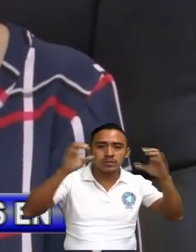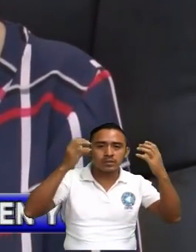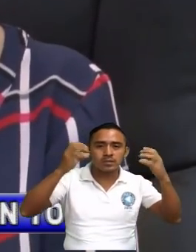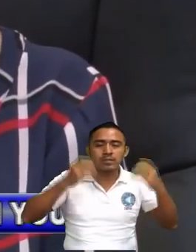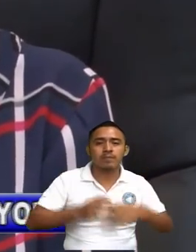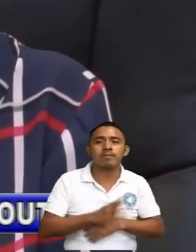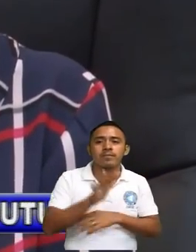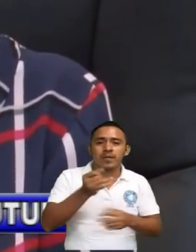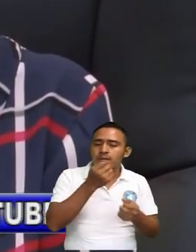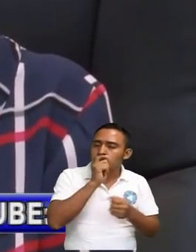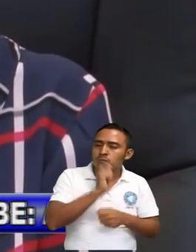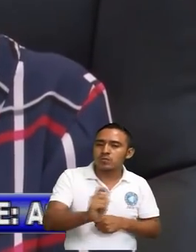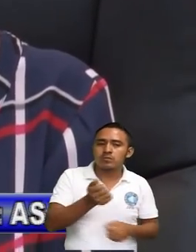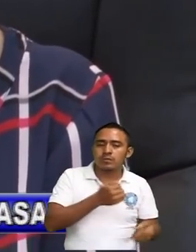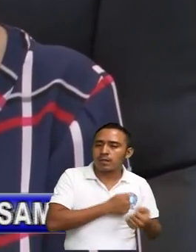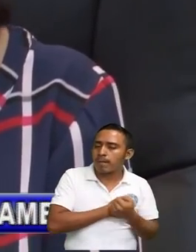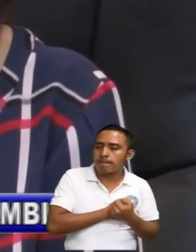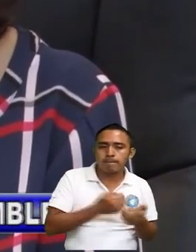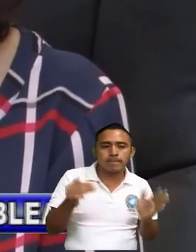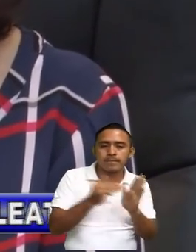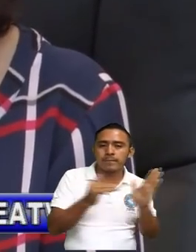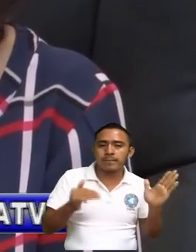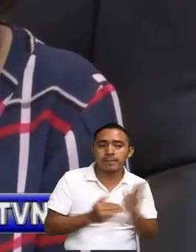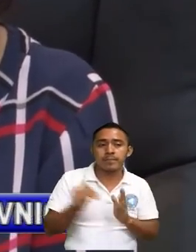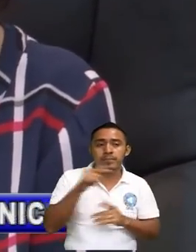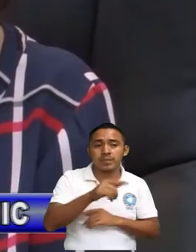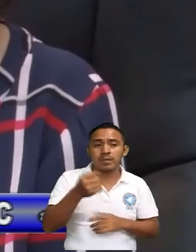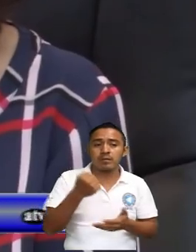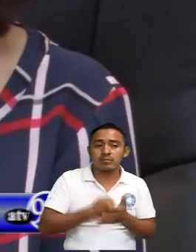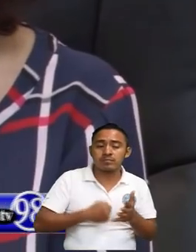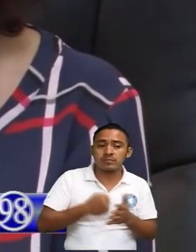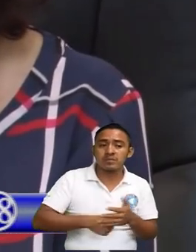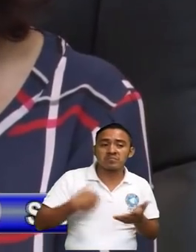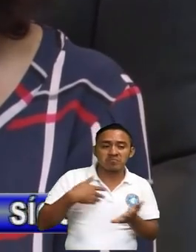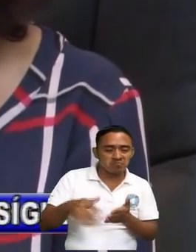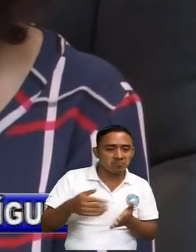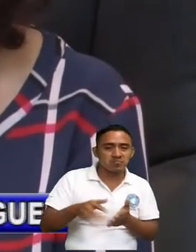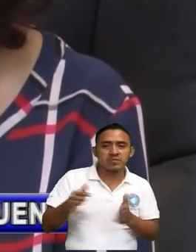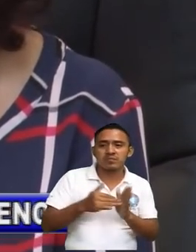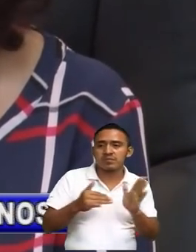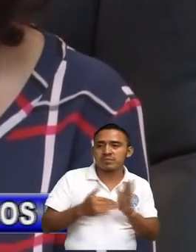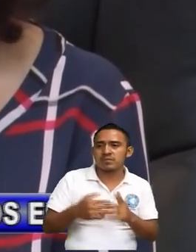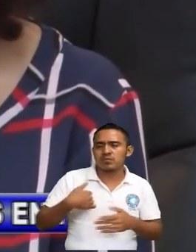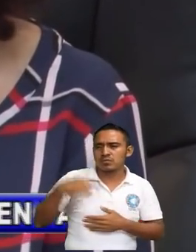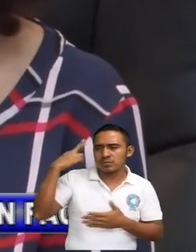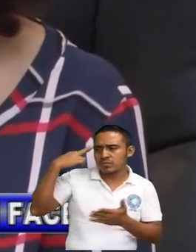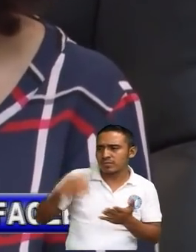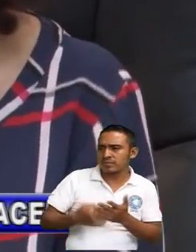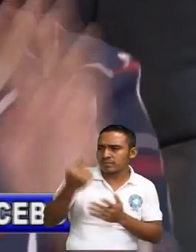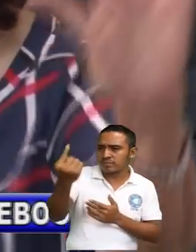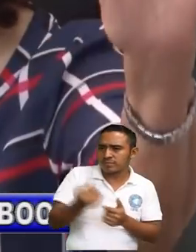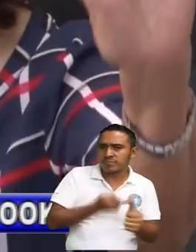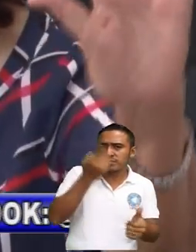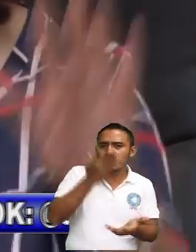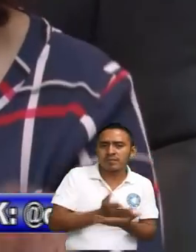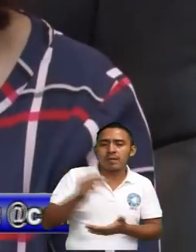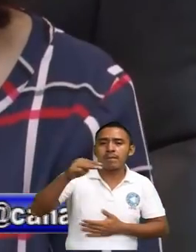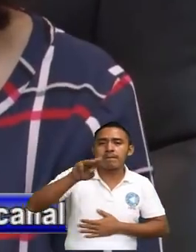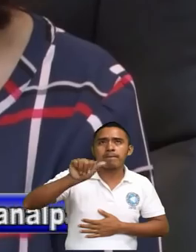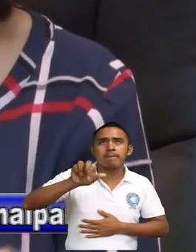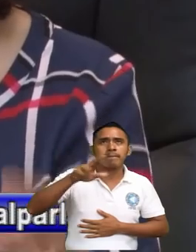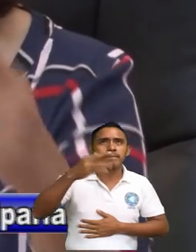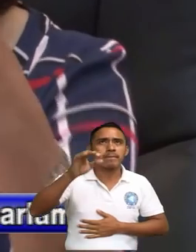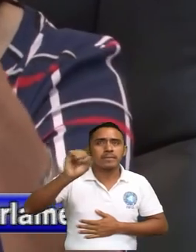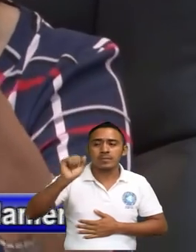que ya adoran las matemáticas, para la que ellos es fácil la matemática. Yo recuerdo a Marquitos cuando vino la primera vez, que era un niño de este